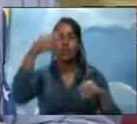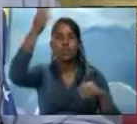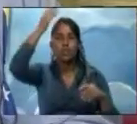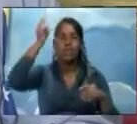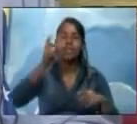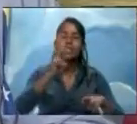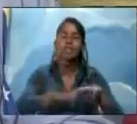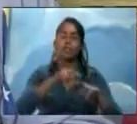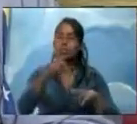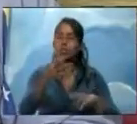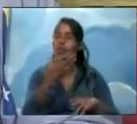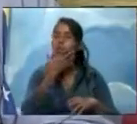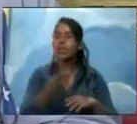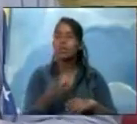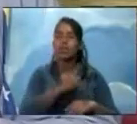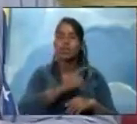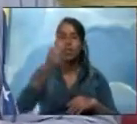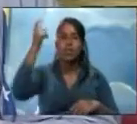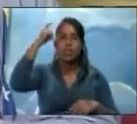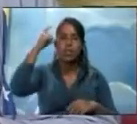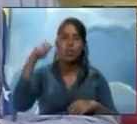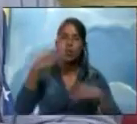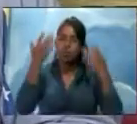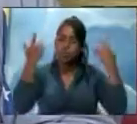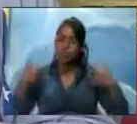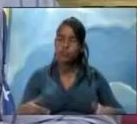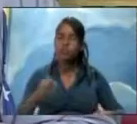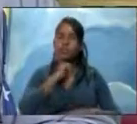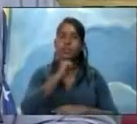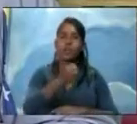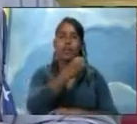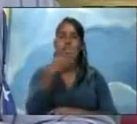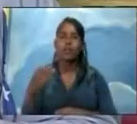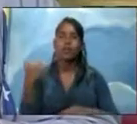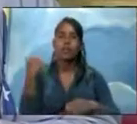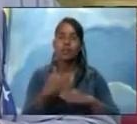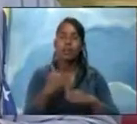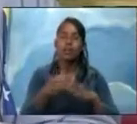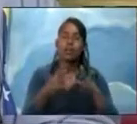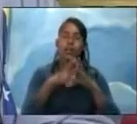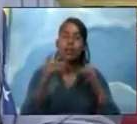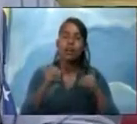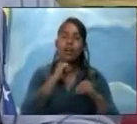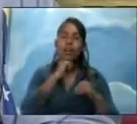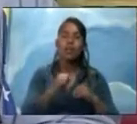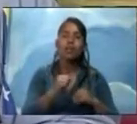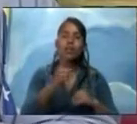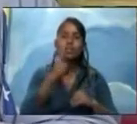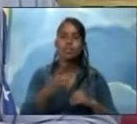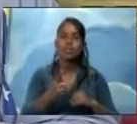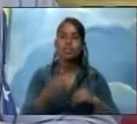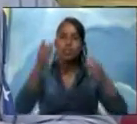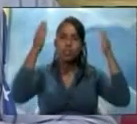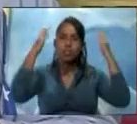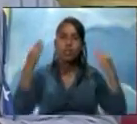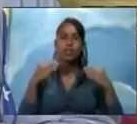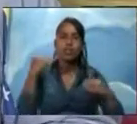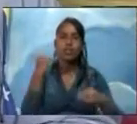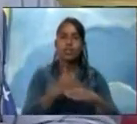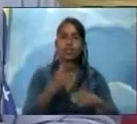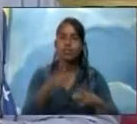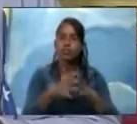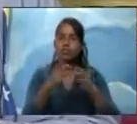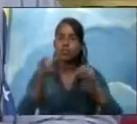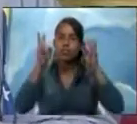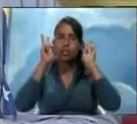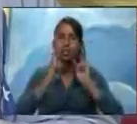sentó un anciano de día, cuyo vestido era blanco como la nieve y el pelo de su cabeza como la lana